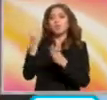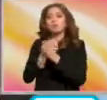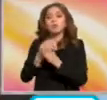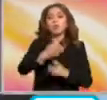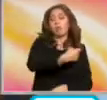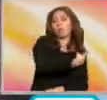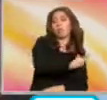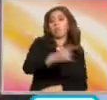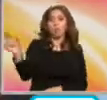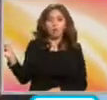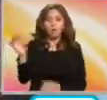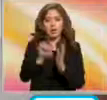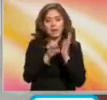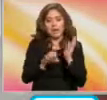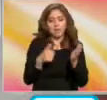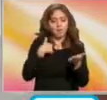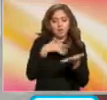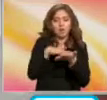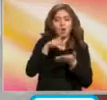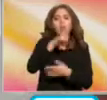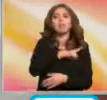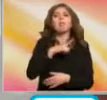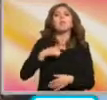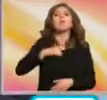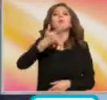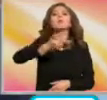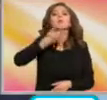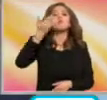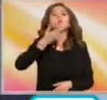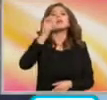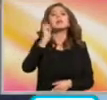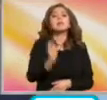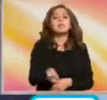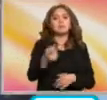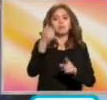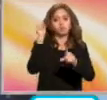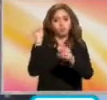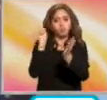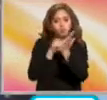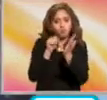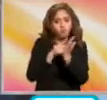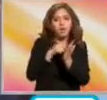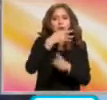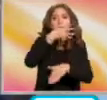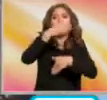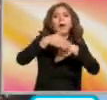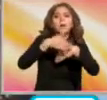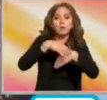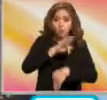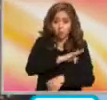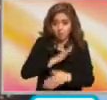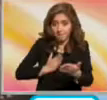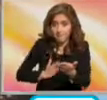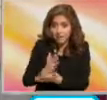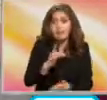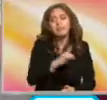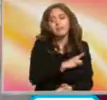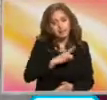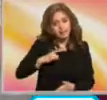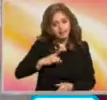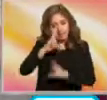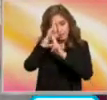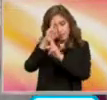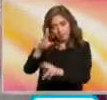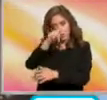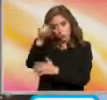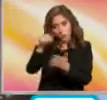llegué, mamá, aunque estuviera yo leyendo, pues, ¿no? Sí, sí, sí. Espérame, es mi espacio. Entonces, tú también tienes que aprender a respetar el espacio de tu hijo y de tu hija